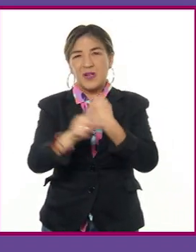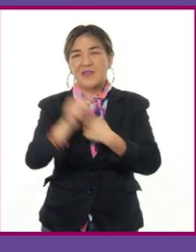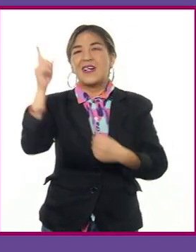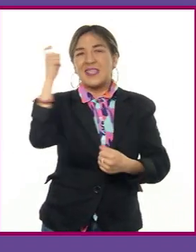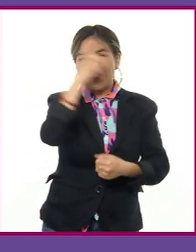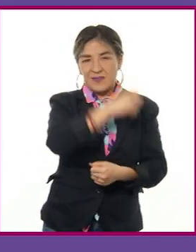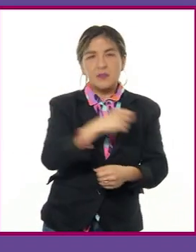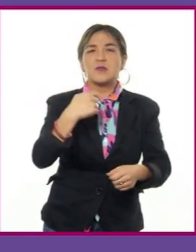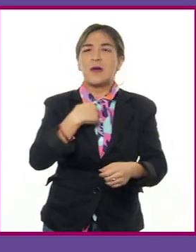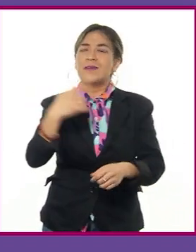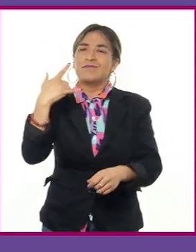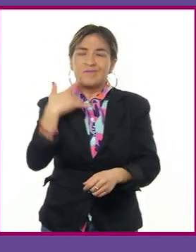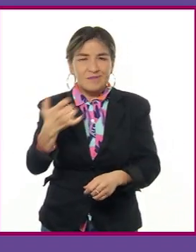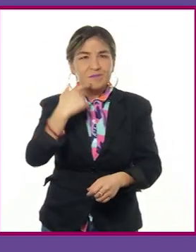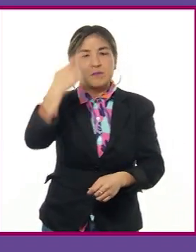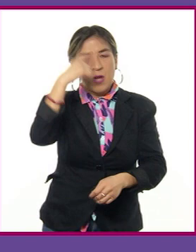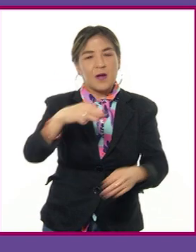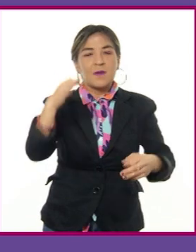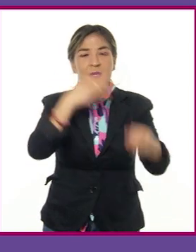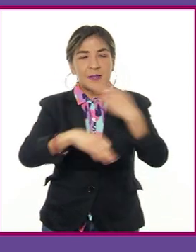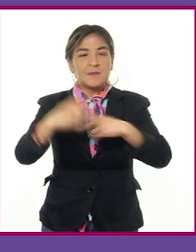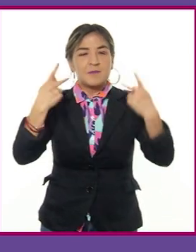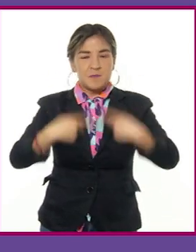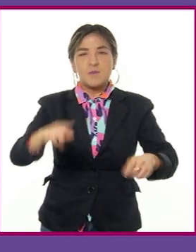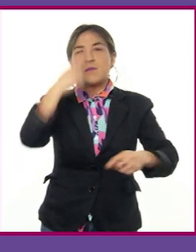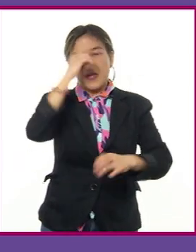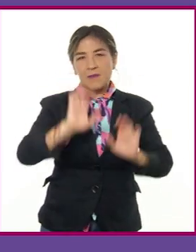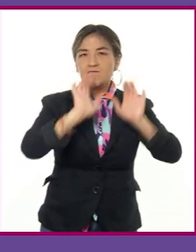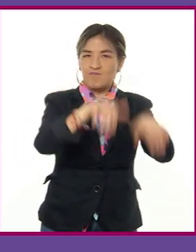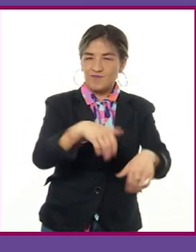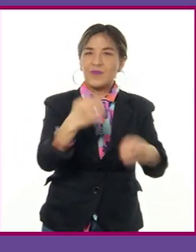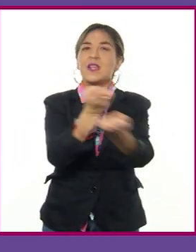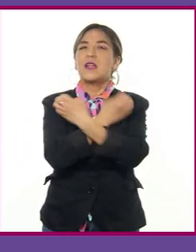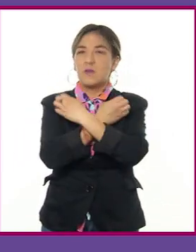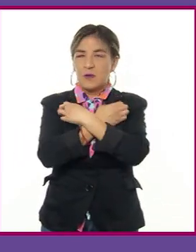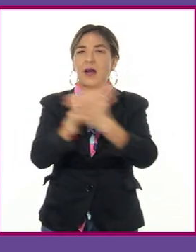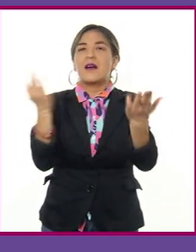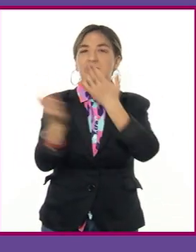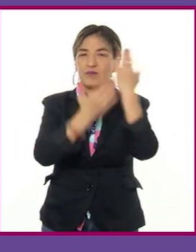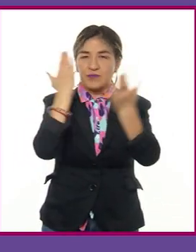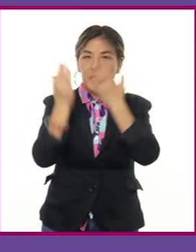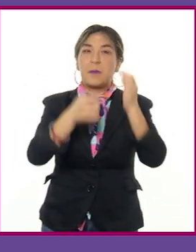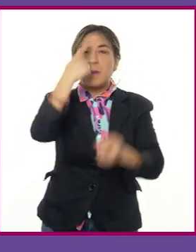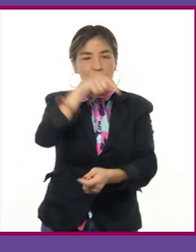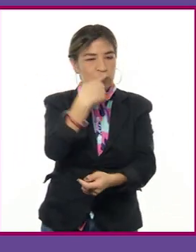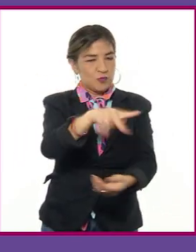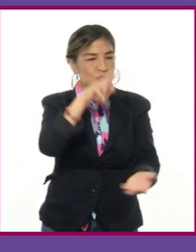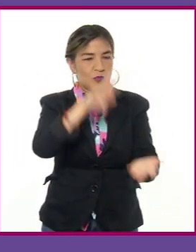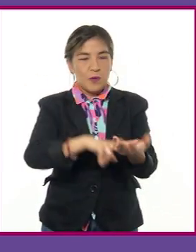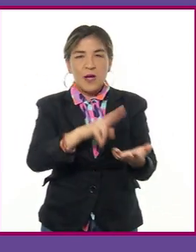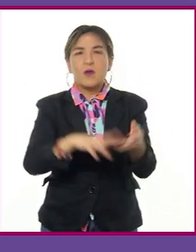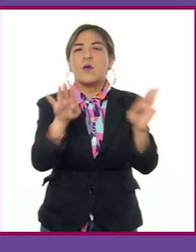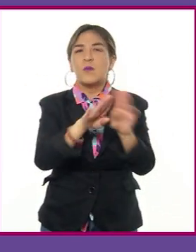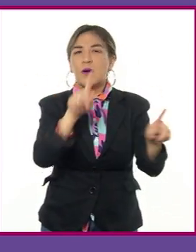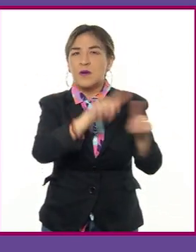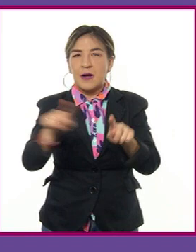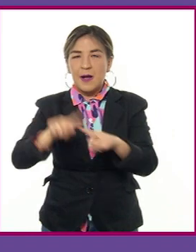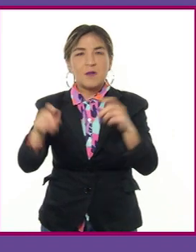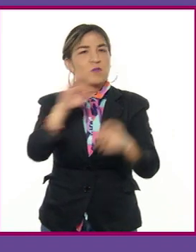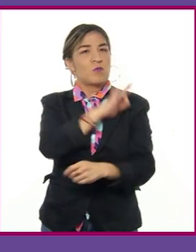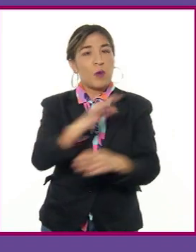Lucharía porque todas las personas tuviesen acceso a la educación y le haría valer su derecho generando estrategias para que